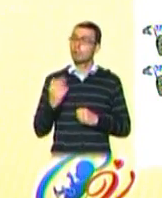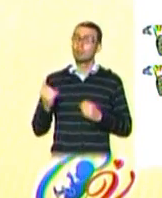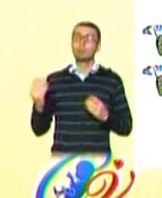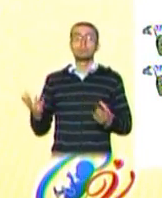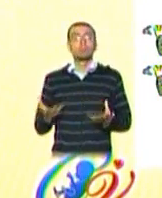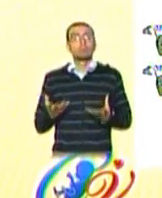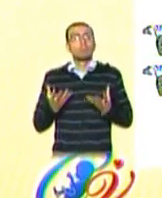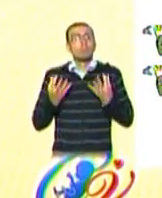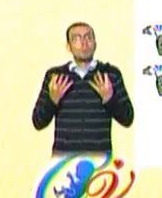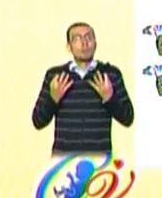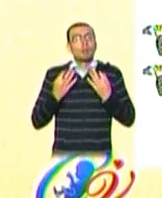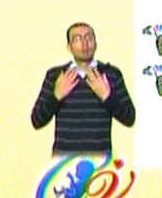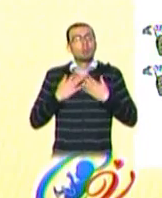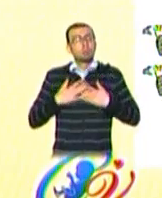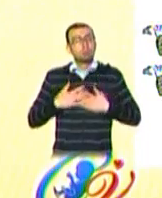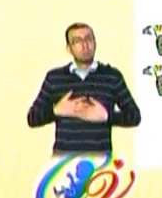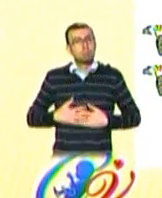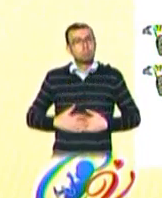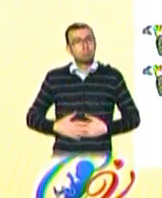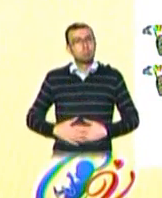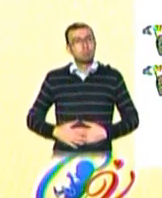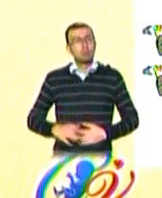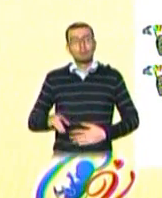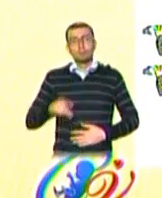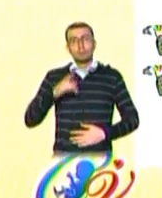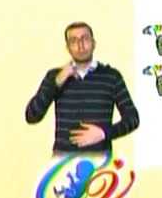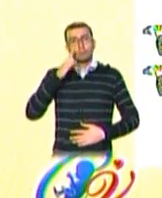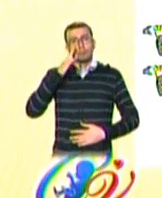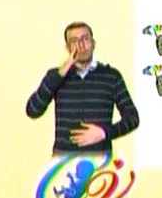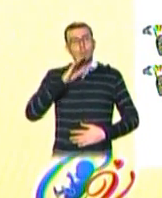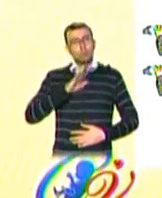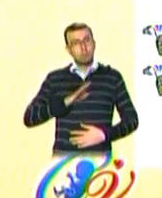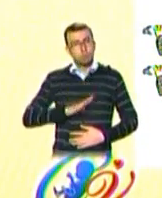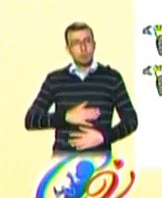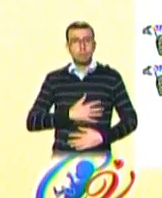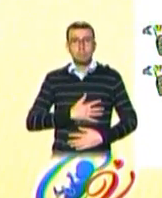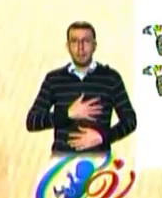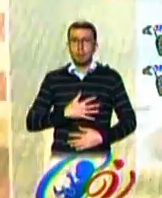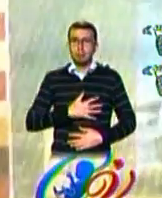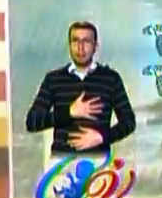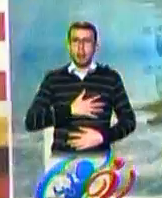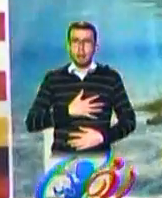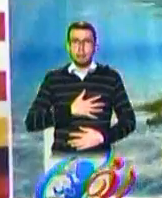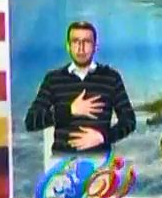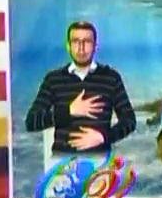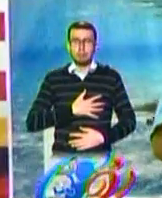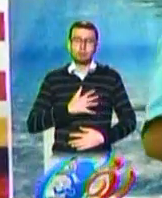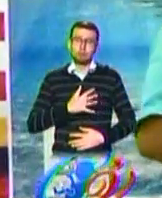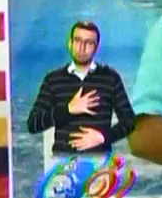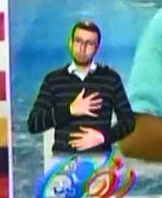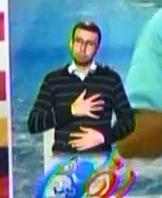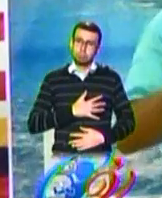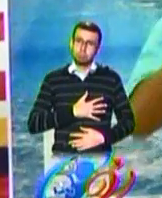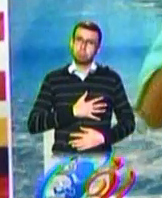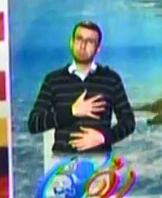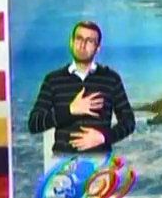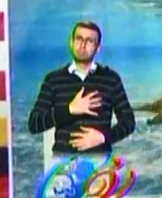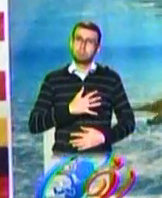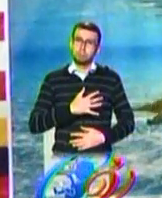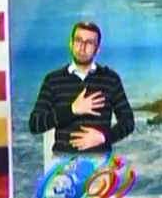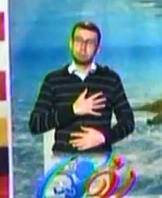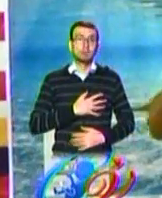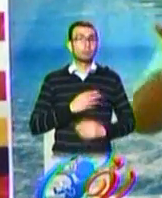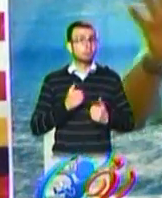relajación y de respiración puedo bajar la frecuencia cardíaca como puedo bajar las ondas cerebrales, que es lo que hace el sueño? Pero cuando yo me meto en